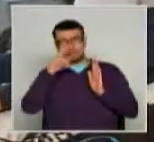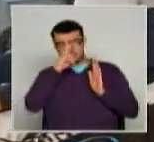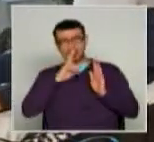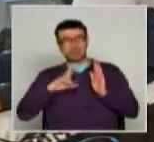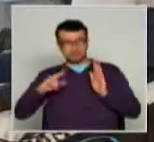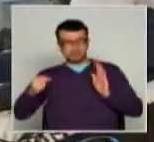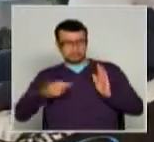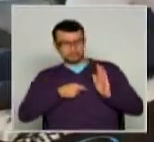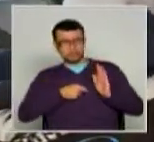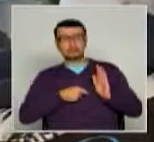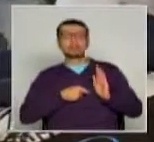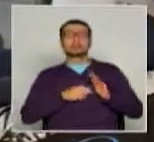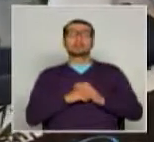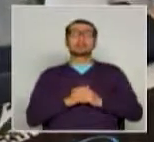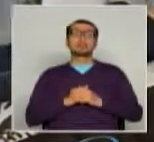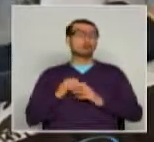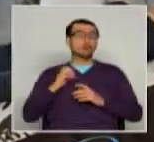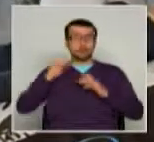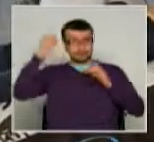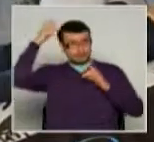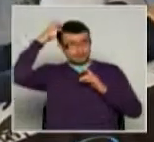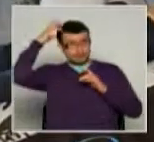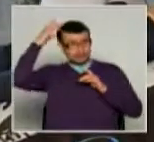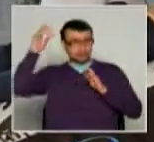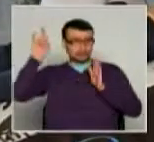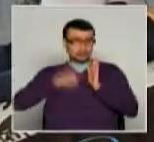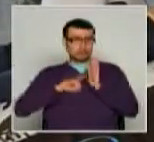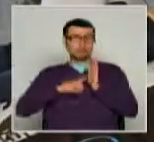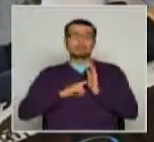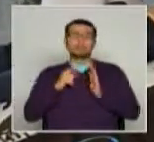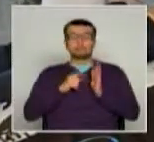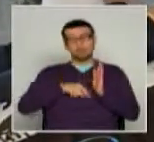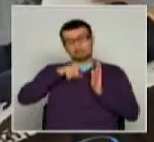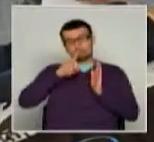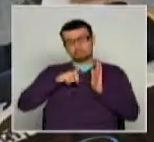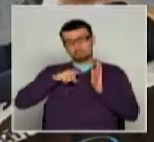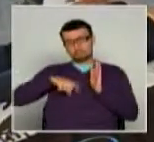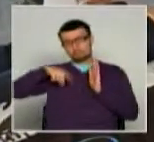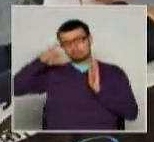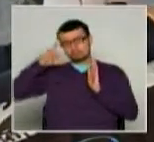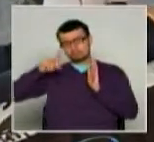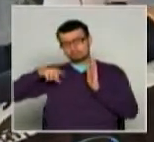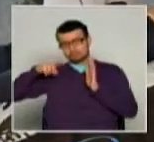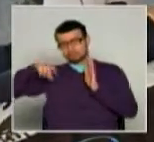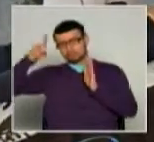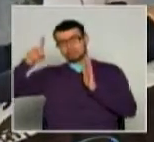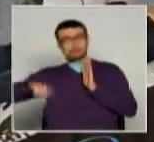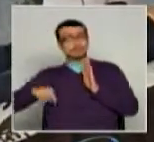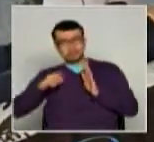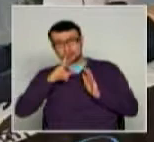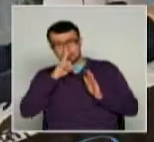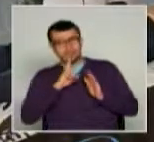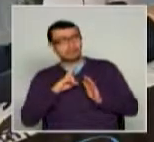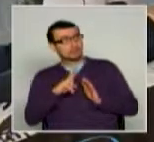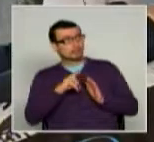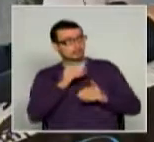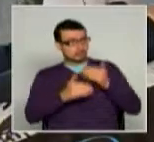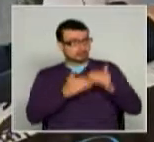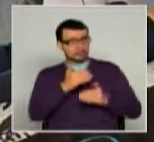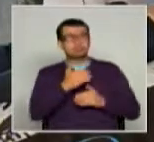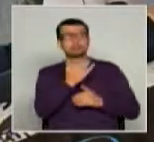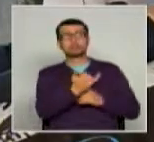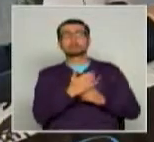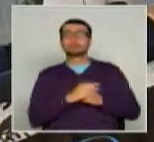de electroencefalografía. El electroencefalograma se hace un procedimiento muy parecido.